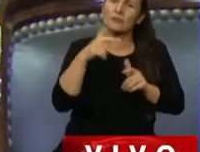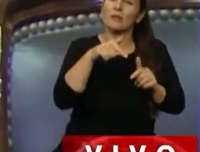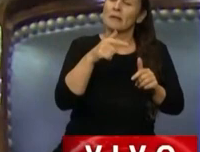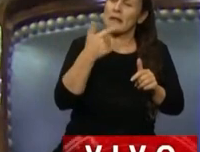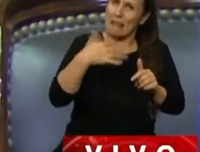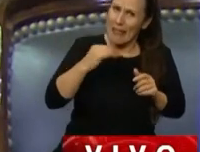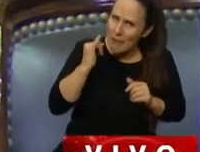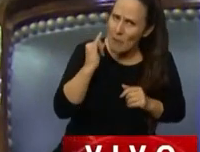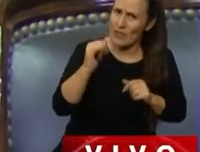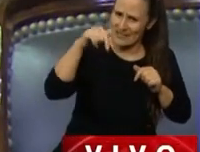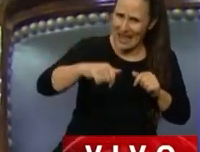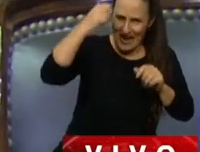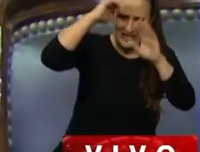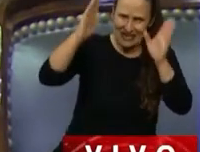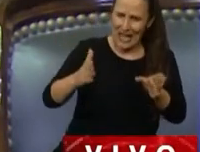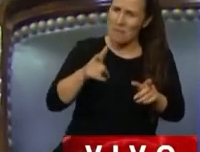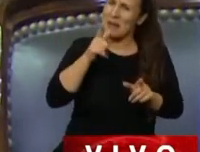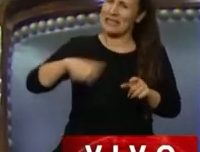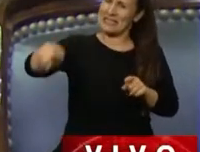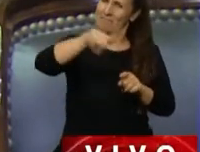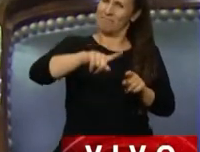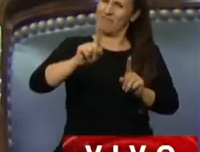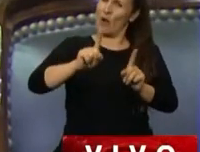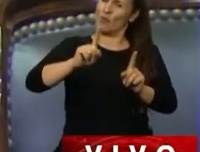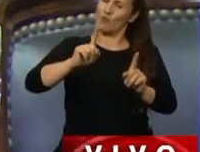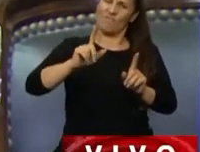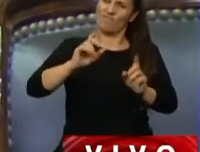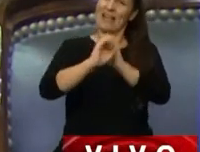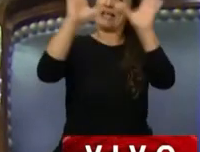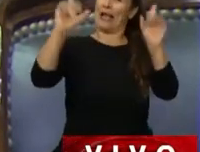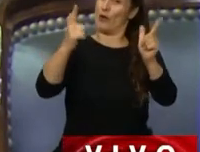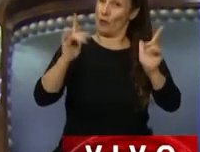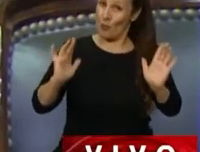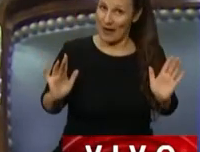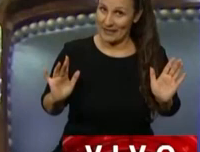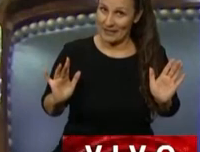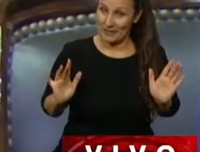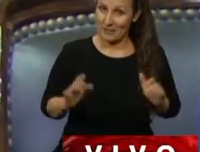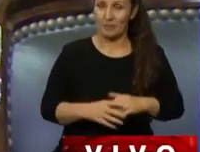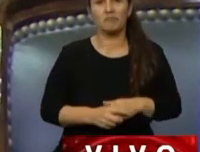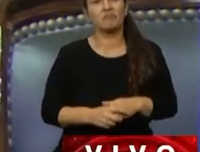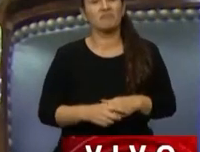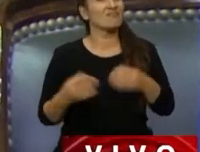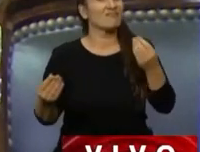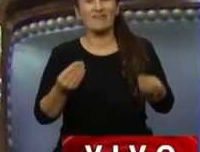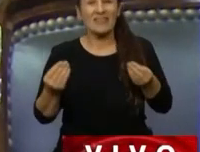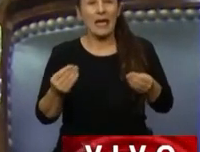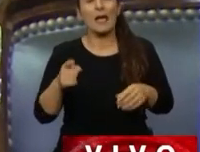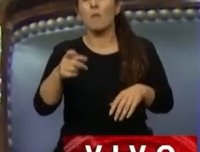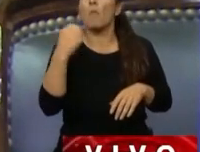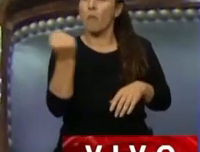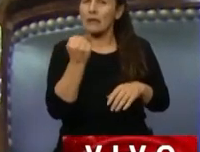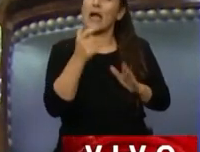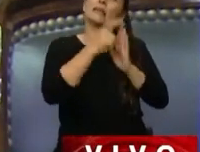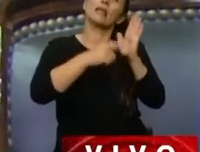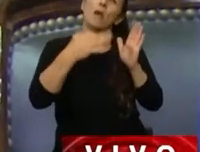seguir remarcándolo porque parece que no ha quedado claro. Es una mejora en términos de calidad institucional y de transparencia, sí,